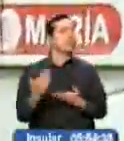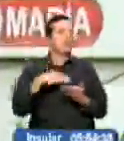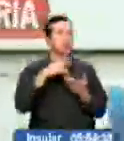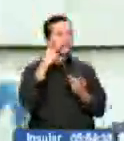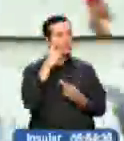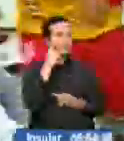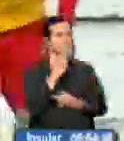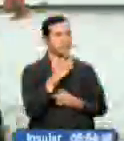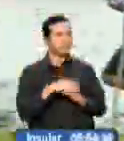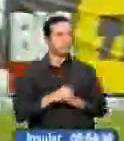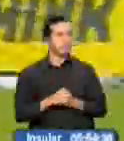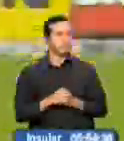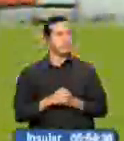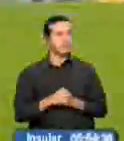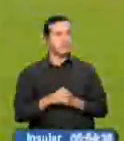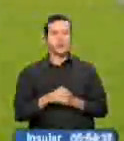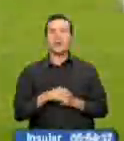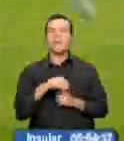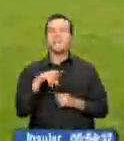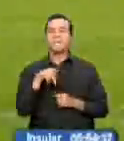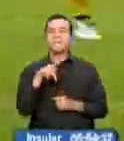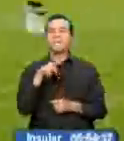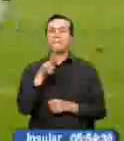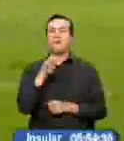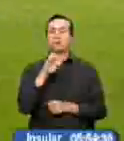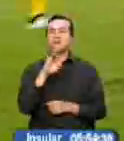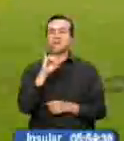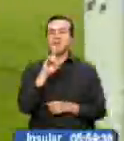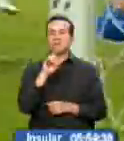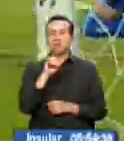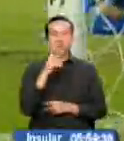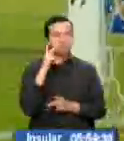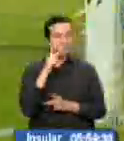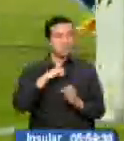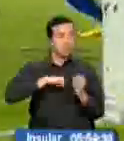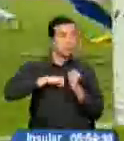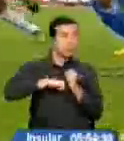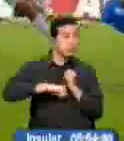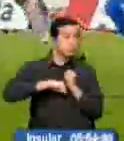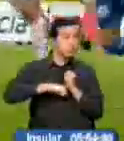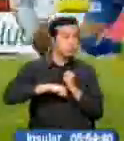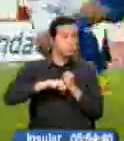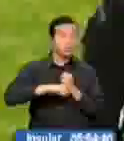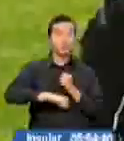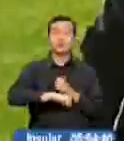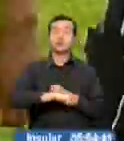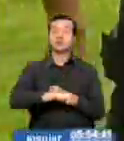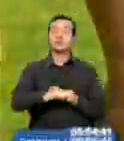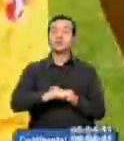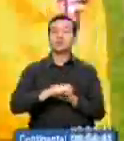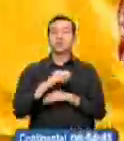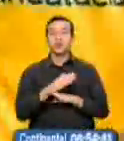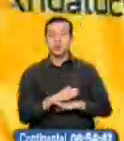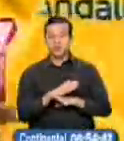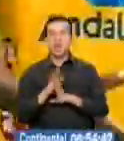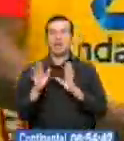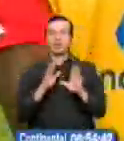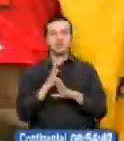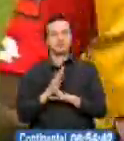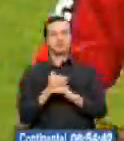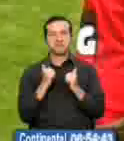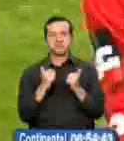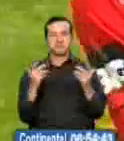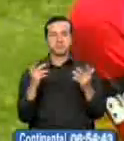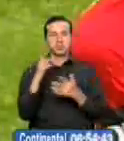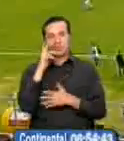que entraba en el área Ayrton Preciado. El remate y salva el golero Hamilton Piedra. El